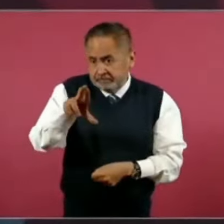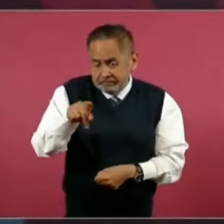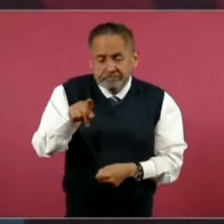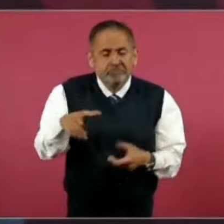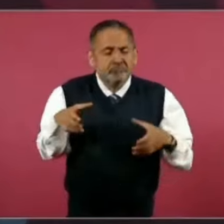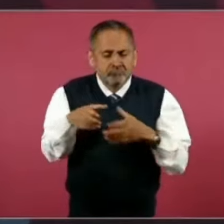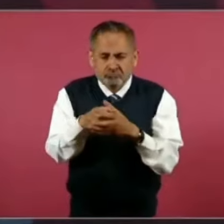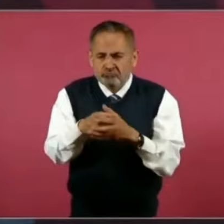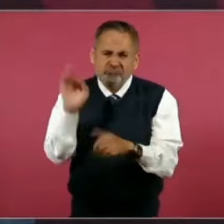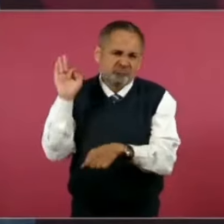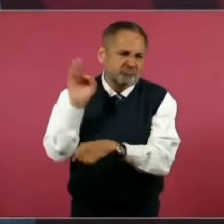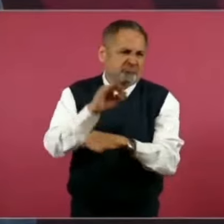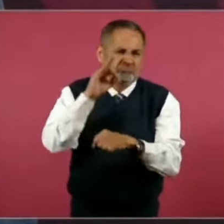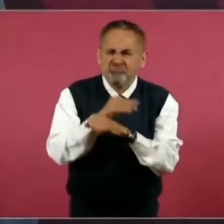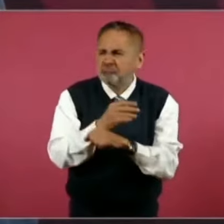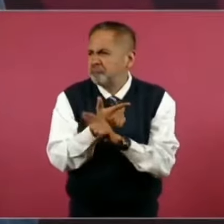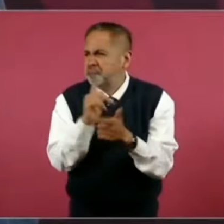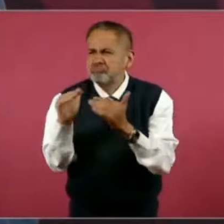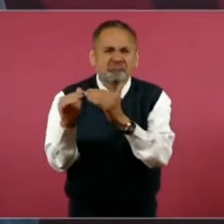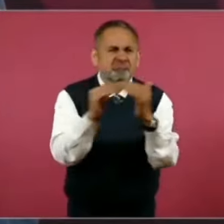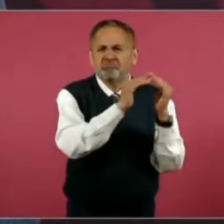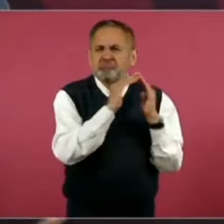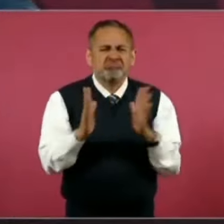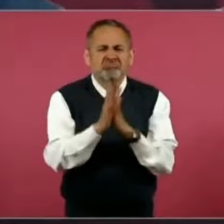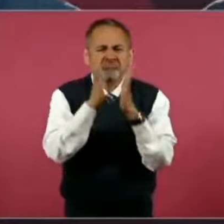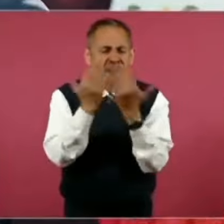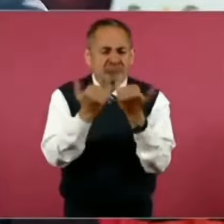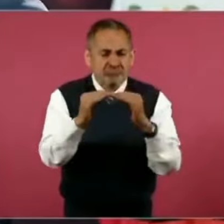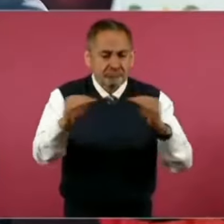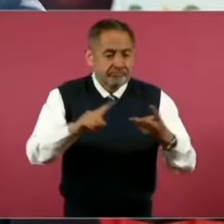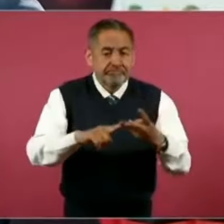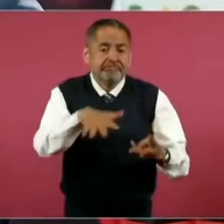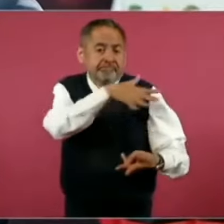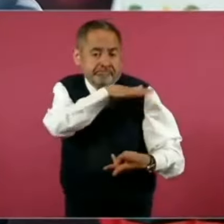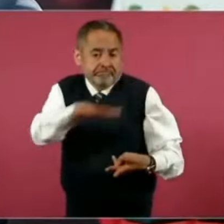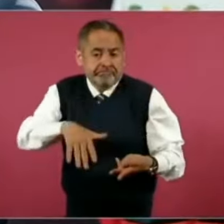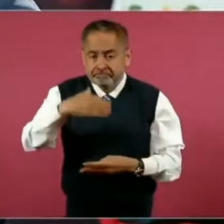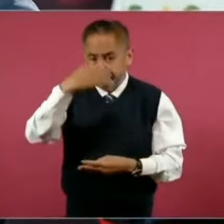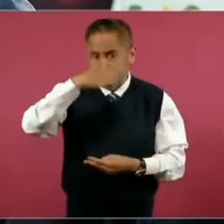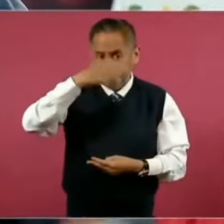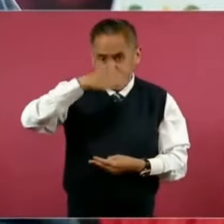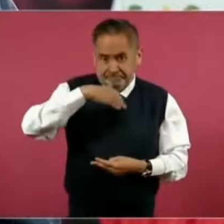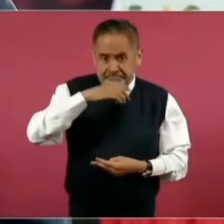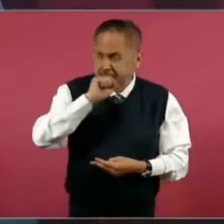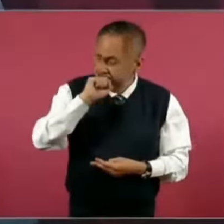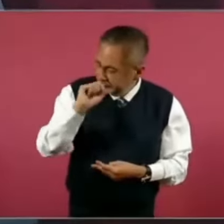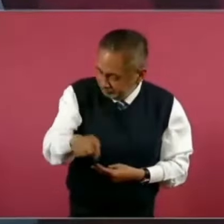apóstol de la democracia. El general Cárdenas.